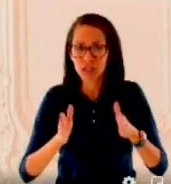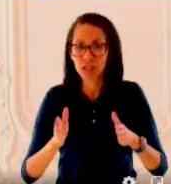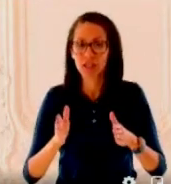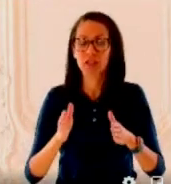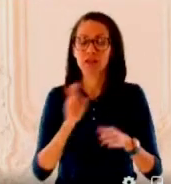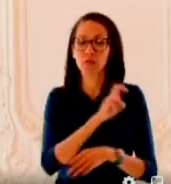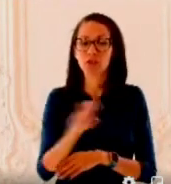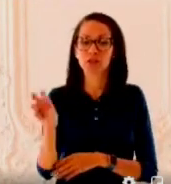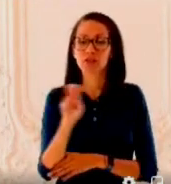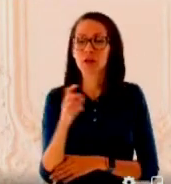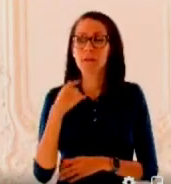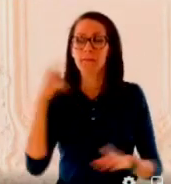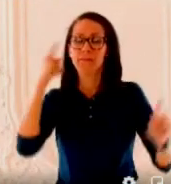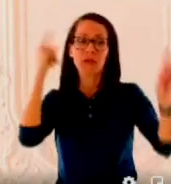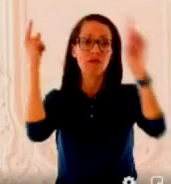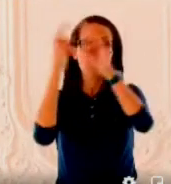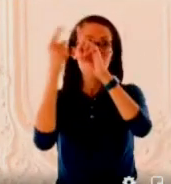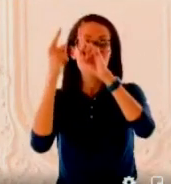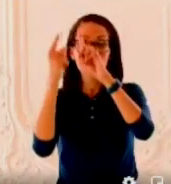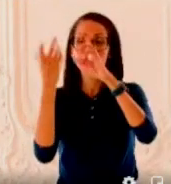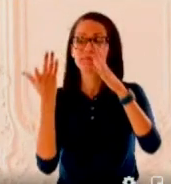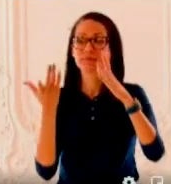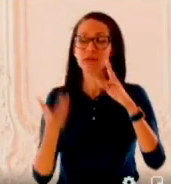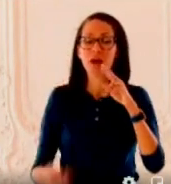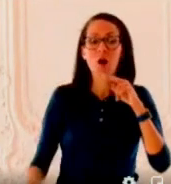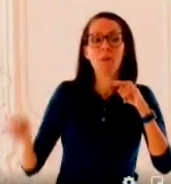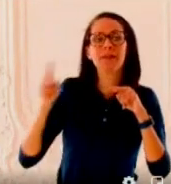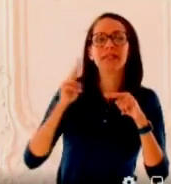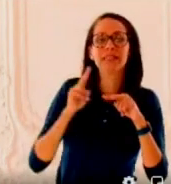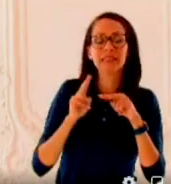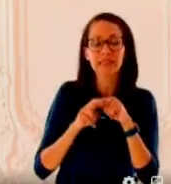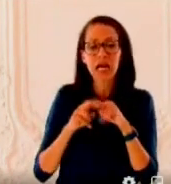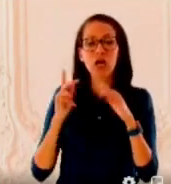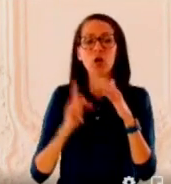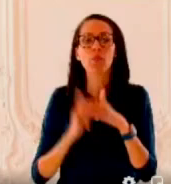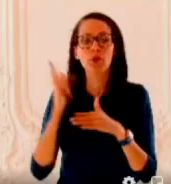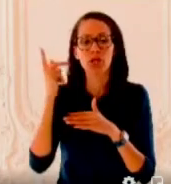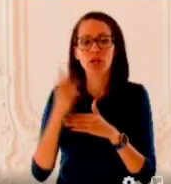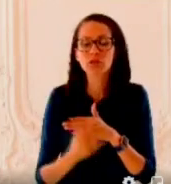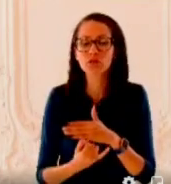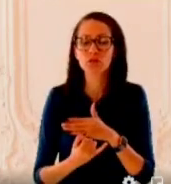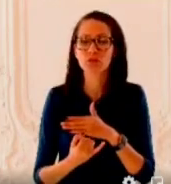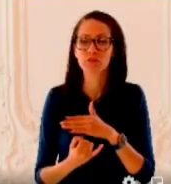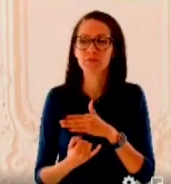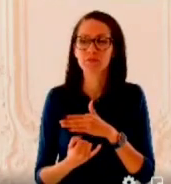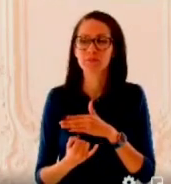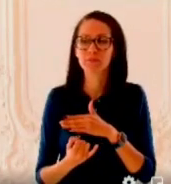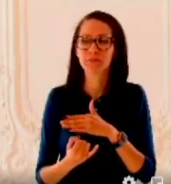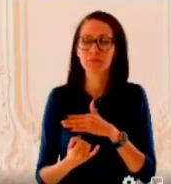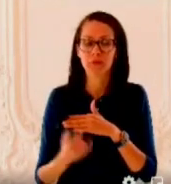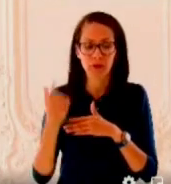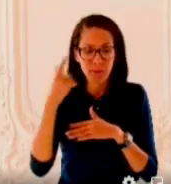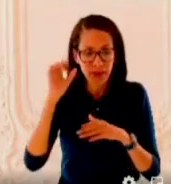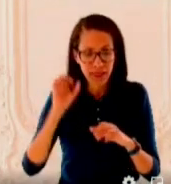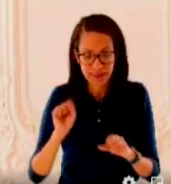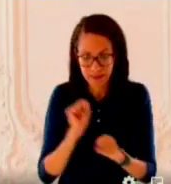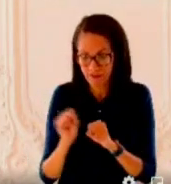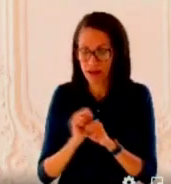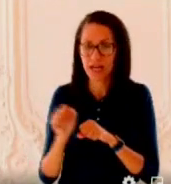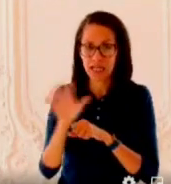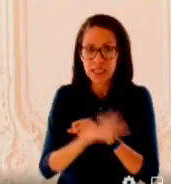era aumentar la cantidad de proyectos, la ejecución de proyectos para atender esas